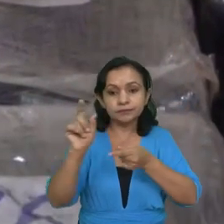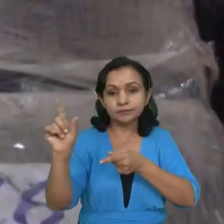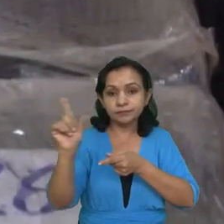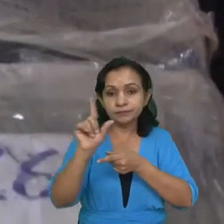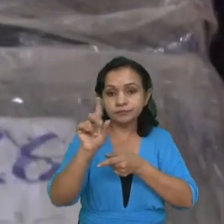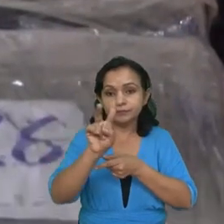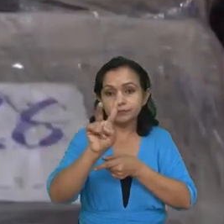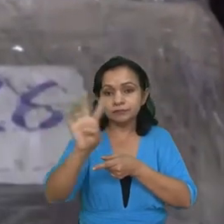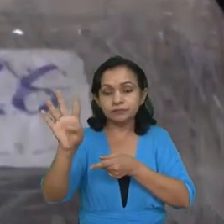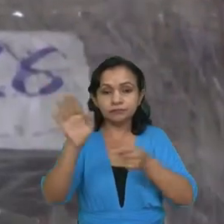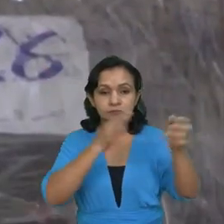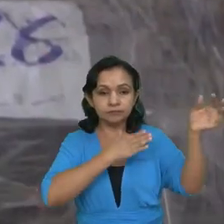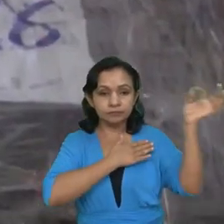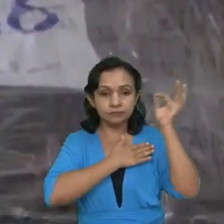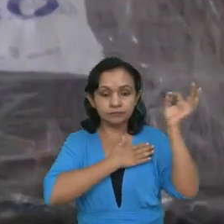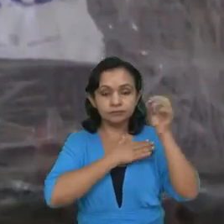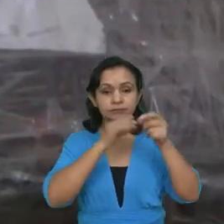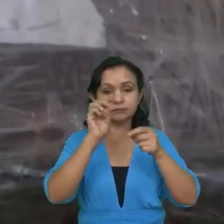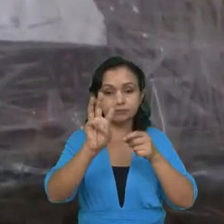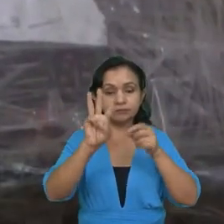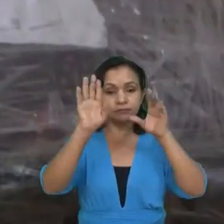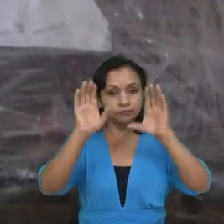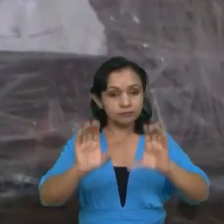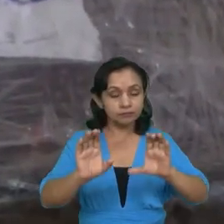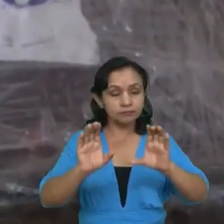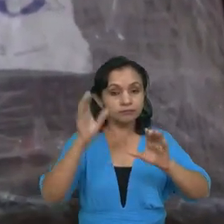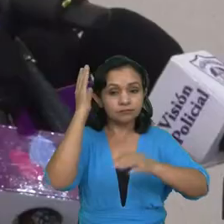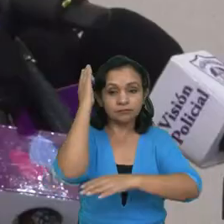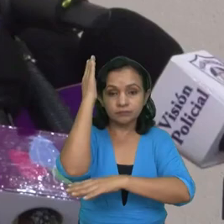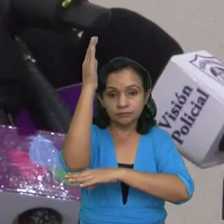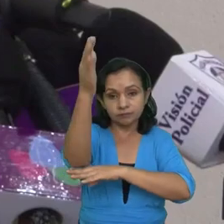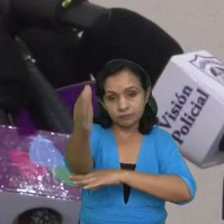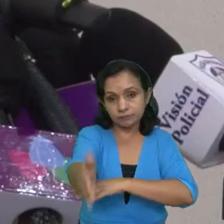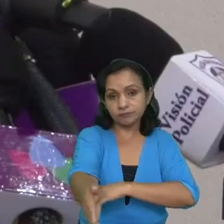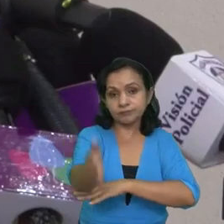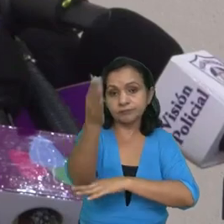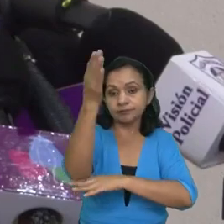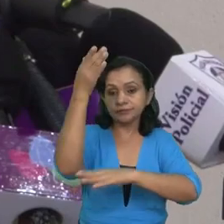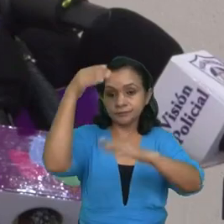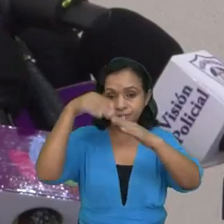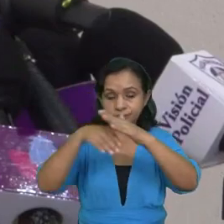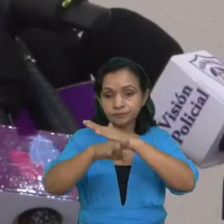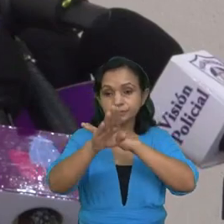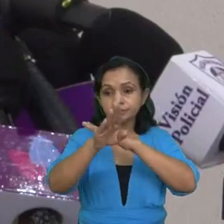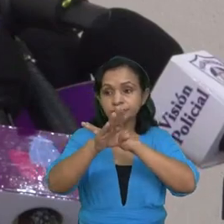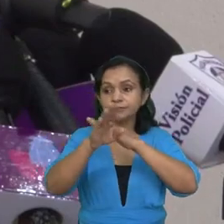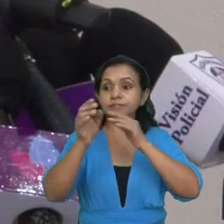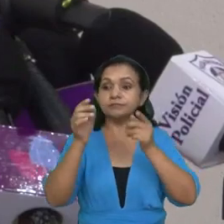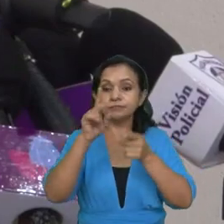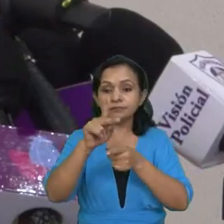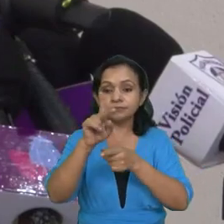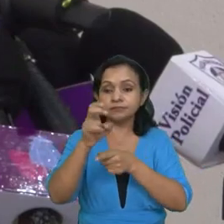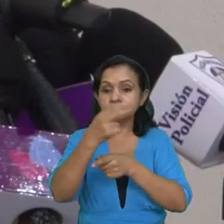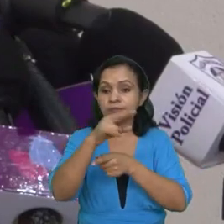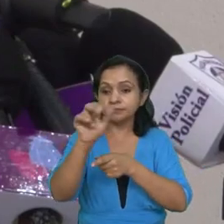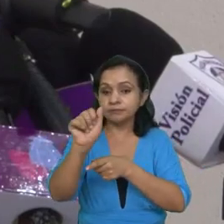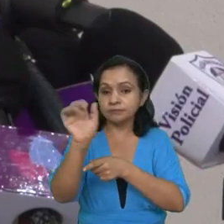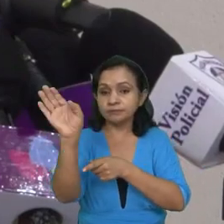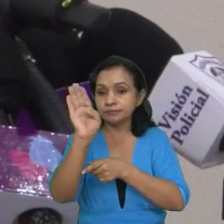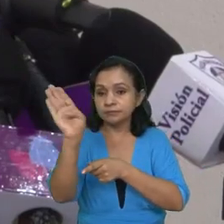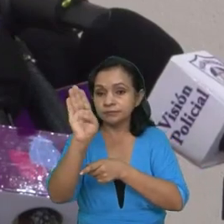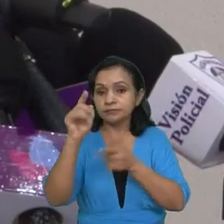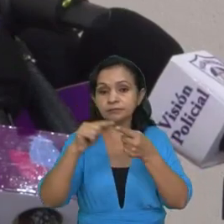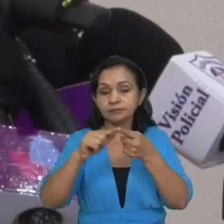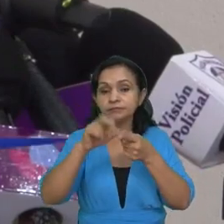24 de febrero 2020 a las 3 de la tarde en el puesto fronterizo de peñablanca municipio de carne en el